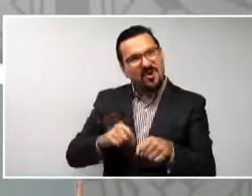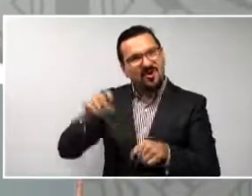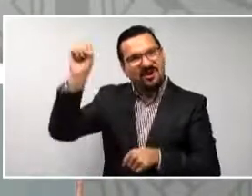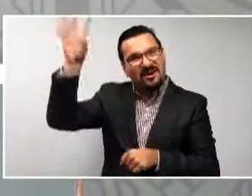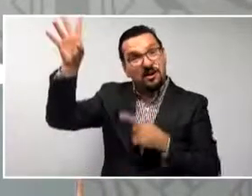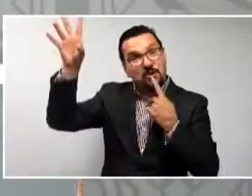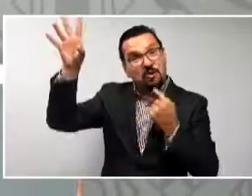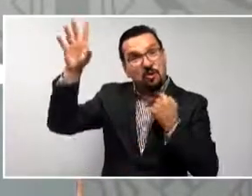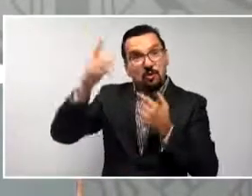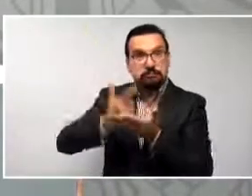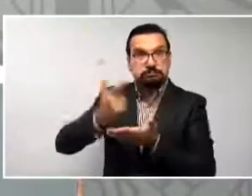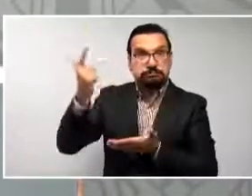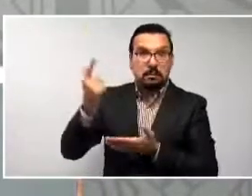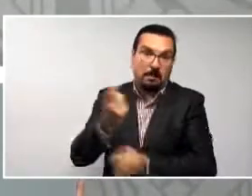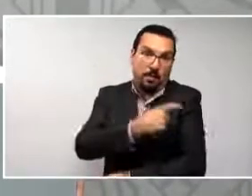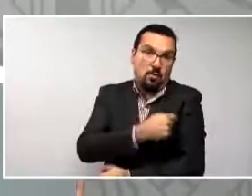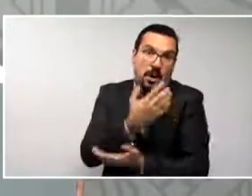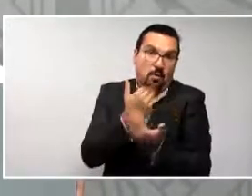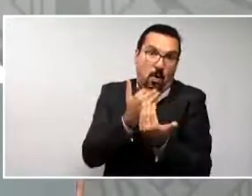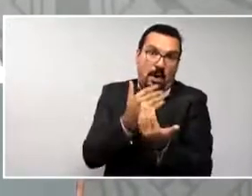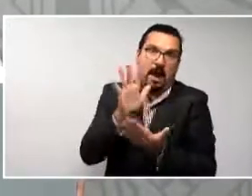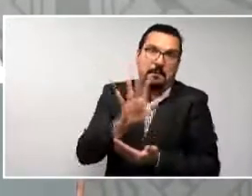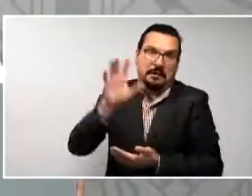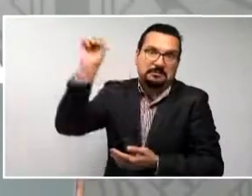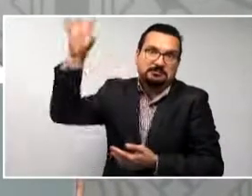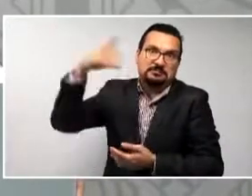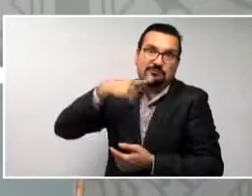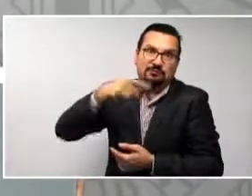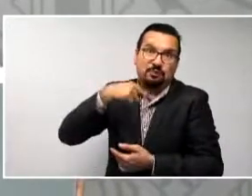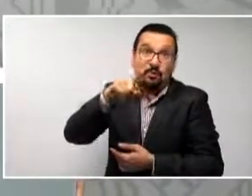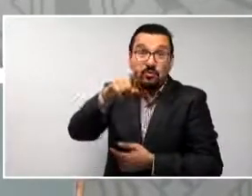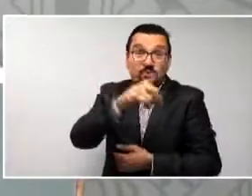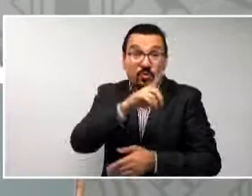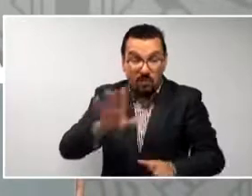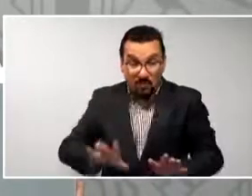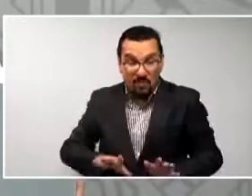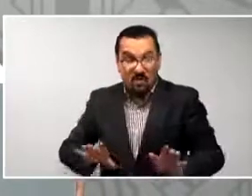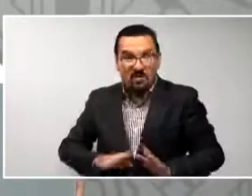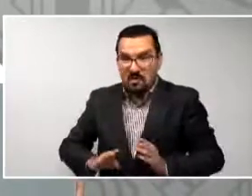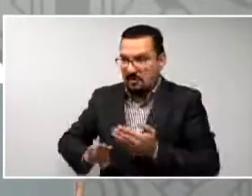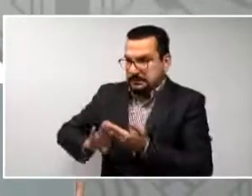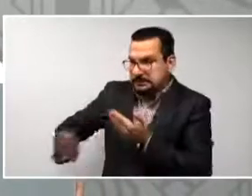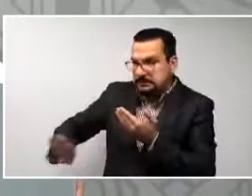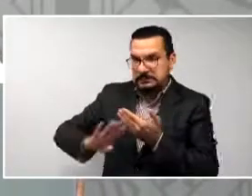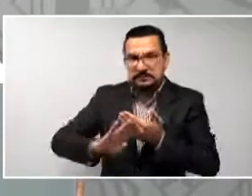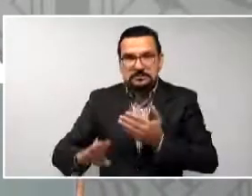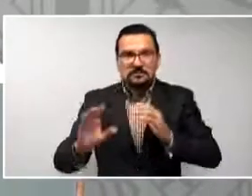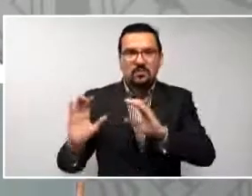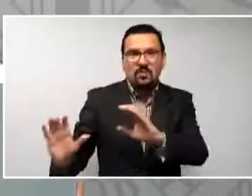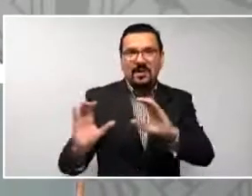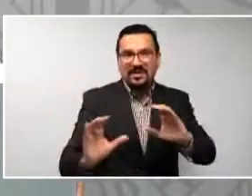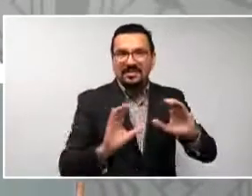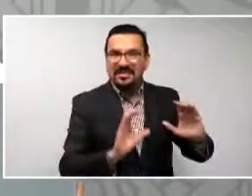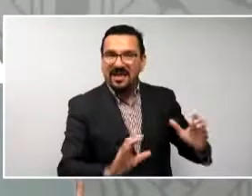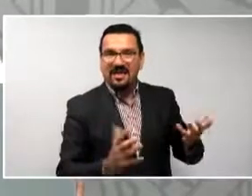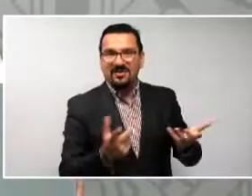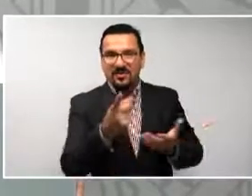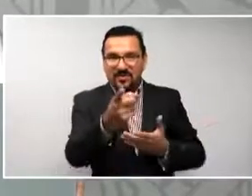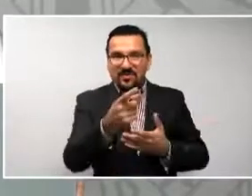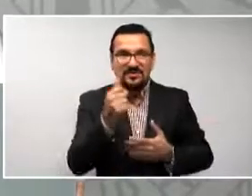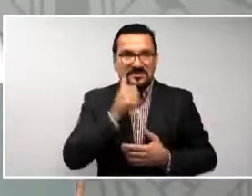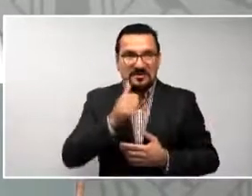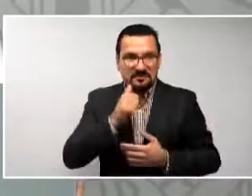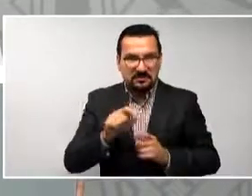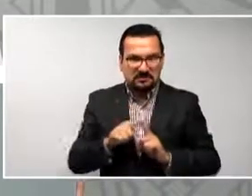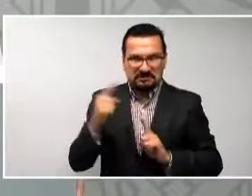mientras no haya vacuna vive con una actitud preventiva y asume que quien